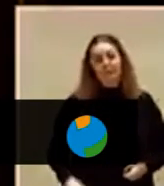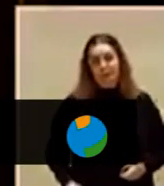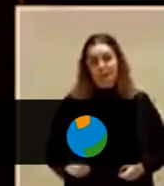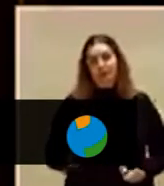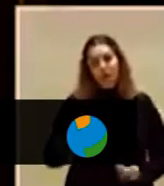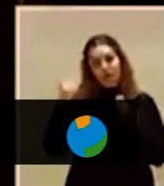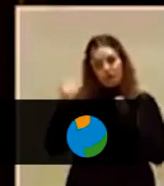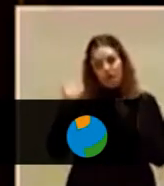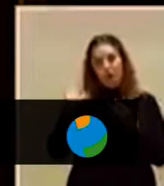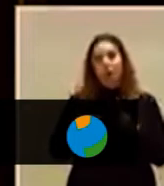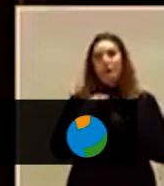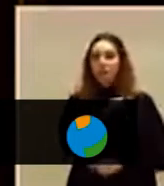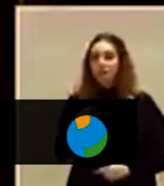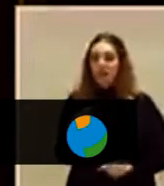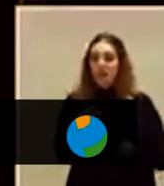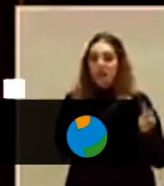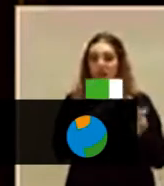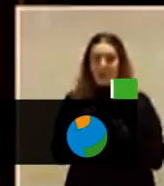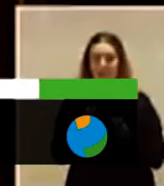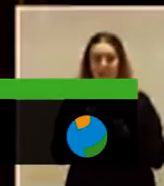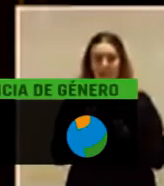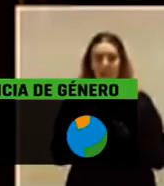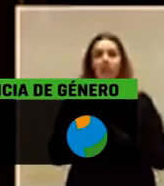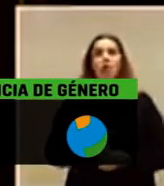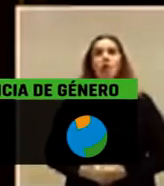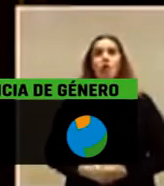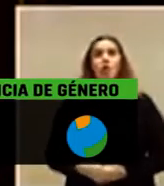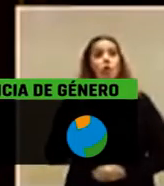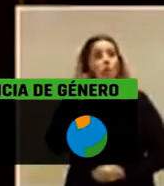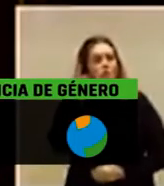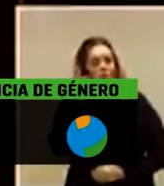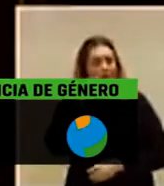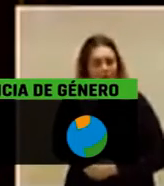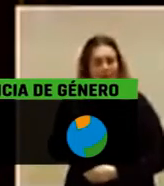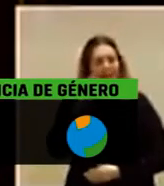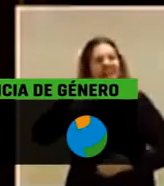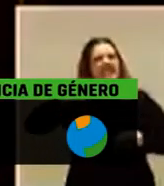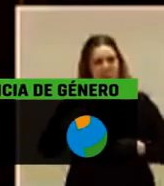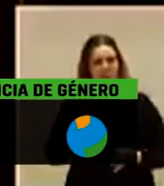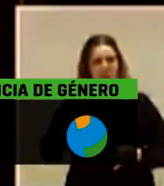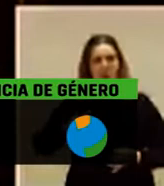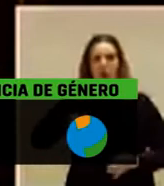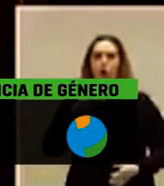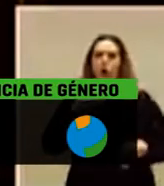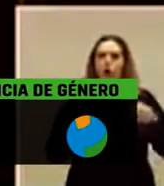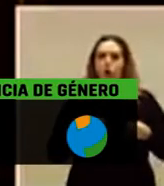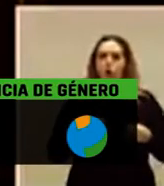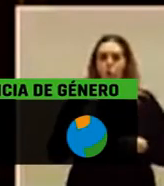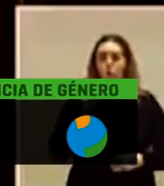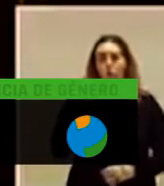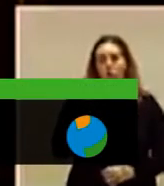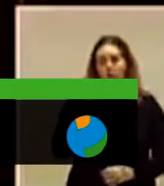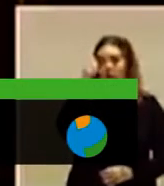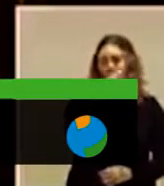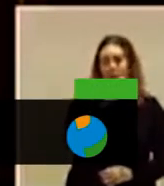la formación de los jueces españoles. Las mujeres pueden estar seguras de que nuestros jueces y juezas tienen